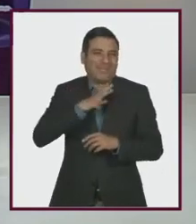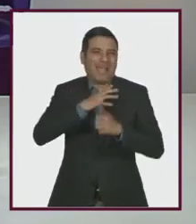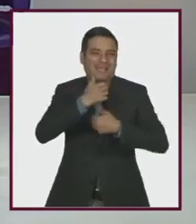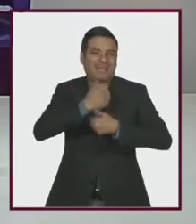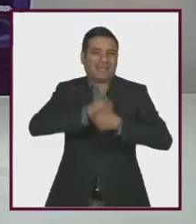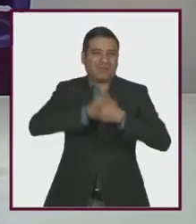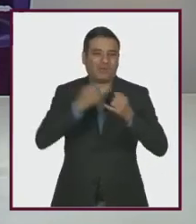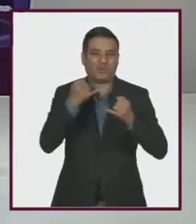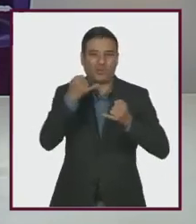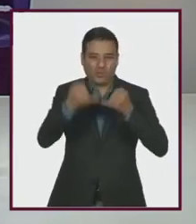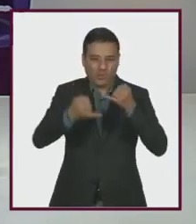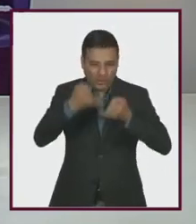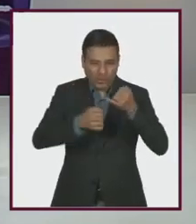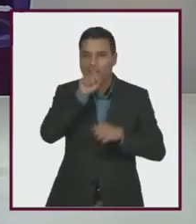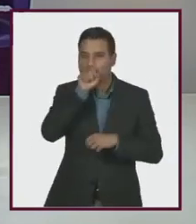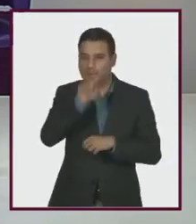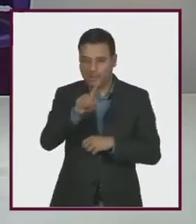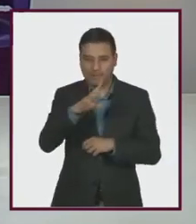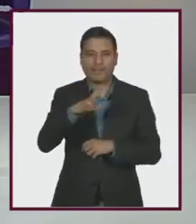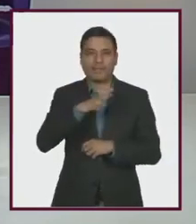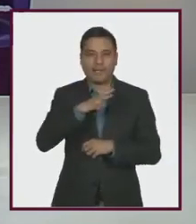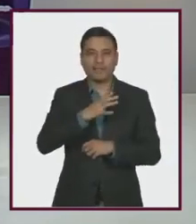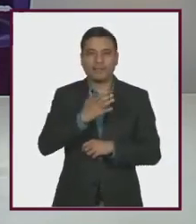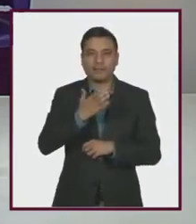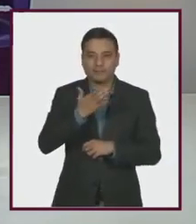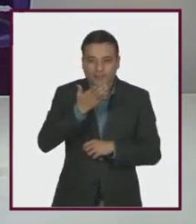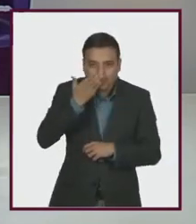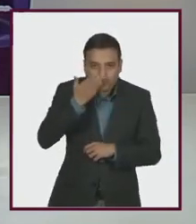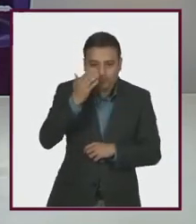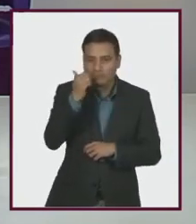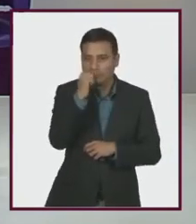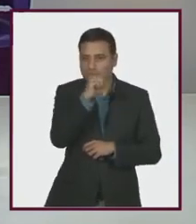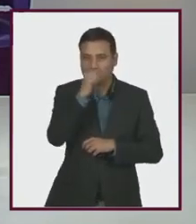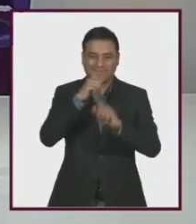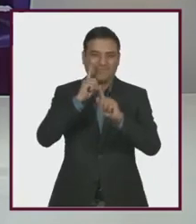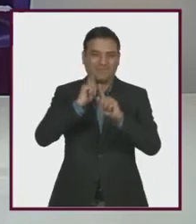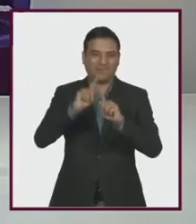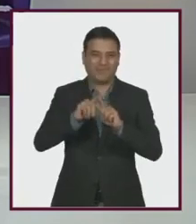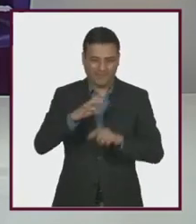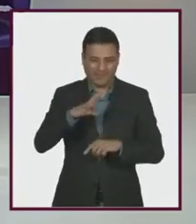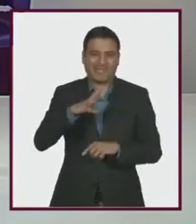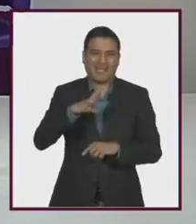inhalables también, ¿no? El tolueno, pero los inhalables se encuentran en muchos otros